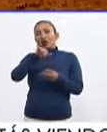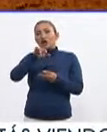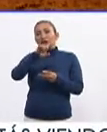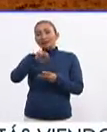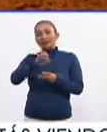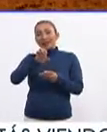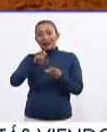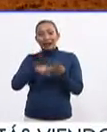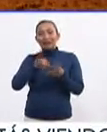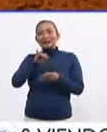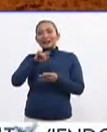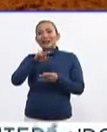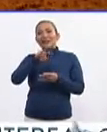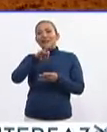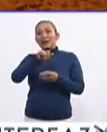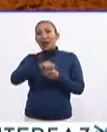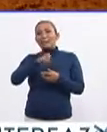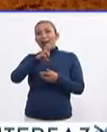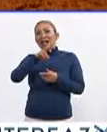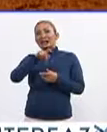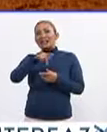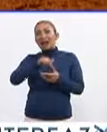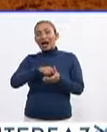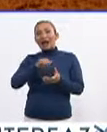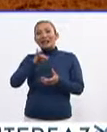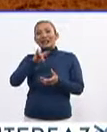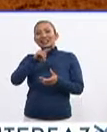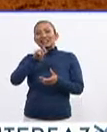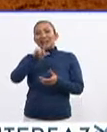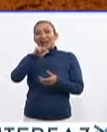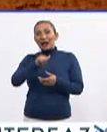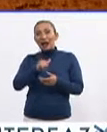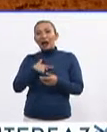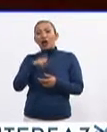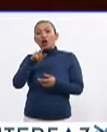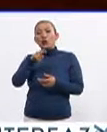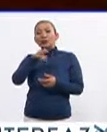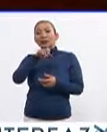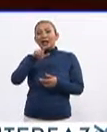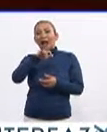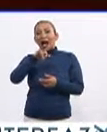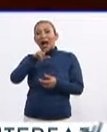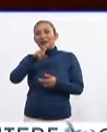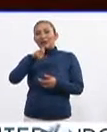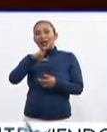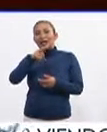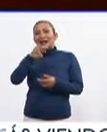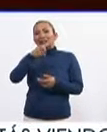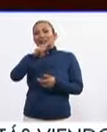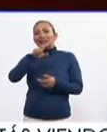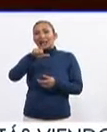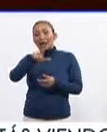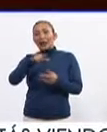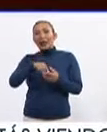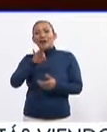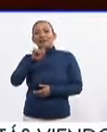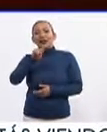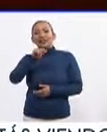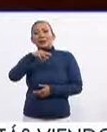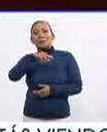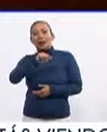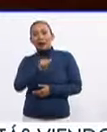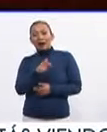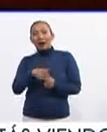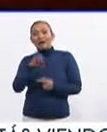José Cobian, Silvia García, María Kemp, Itziar Larrieta Mena, Luis Javier Morales, Grisel Ocampo, Fátima